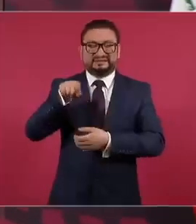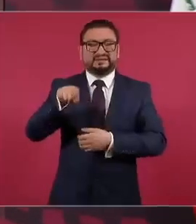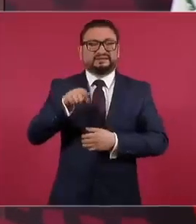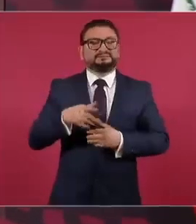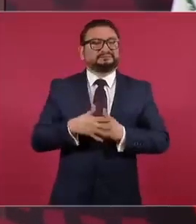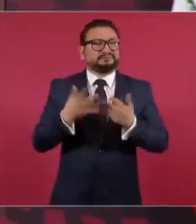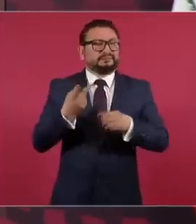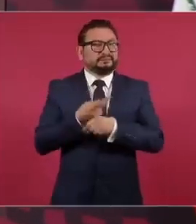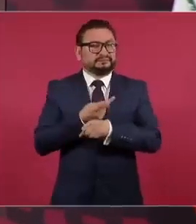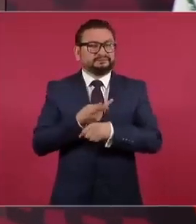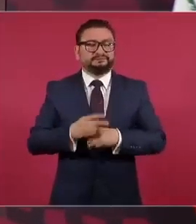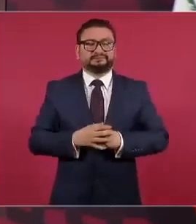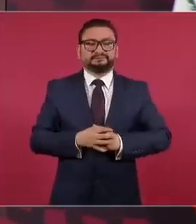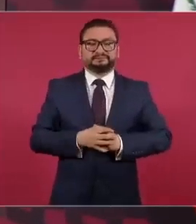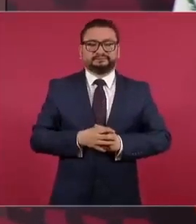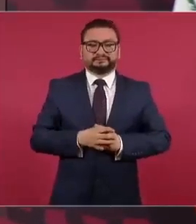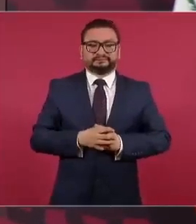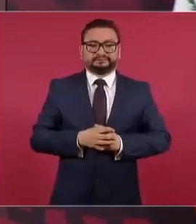de que